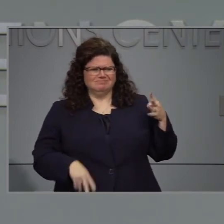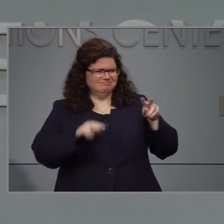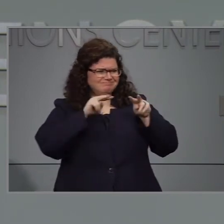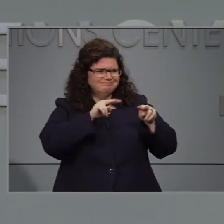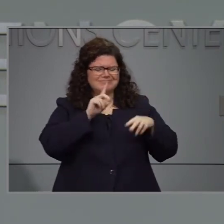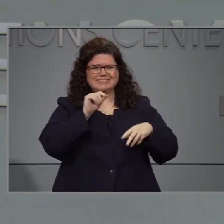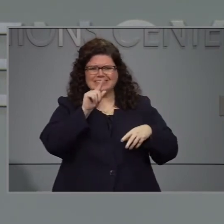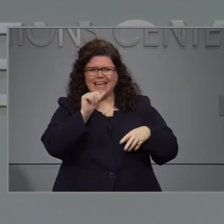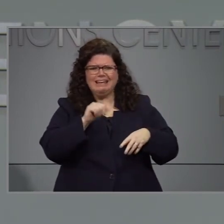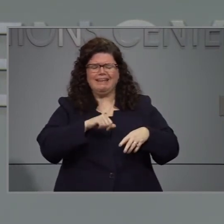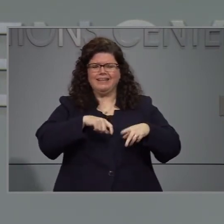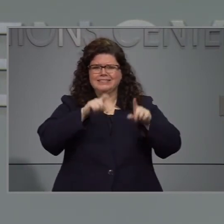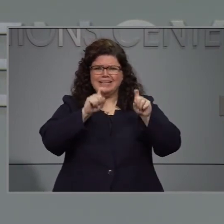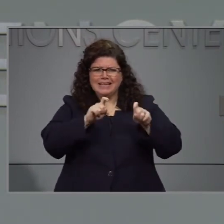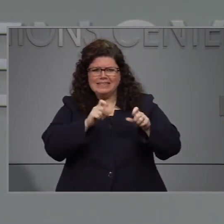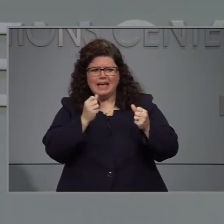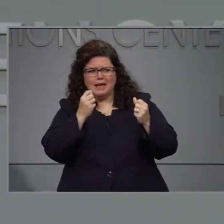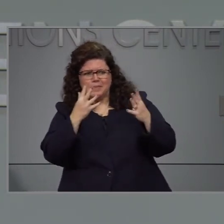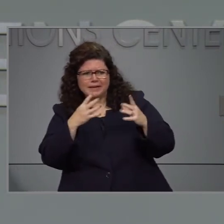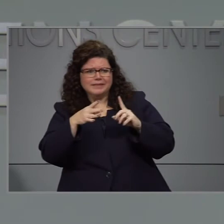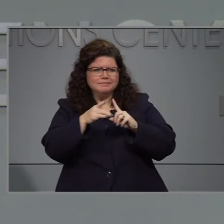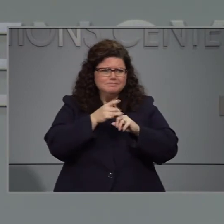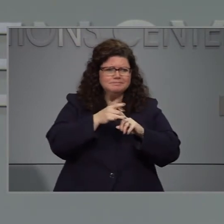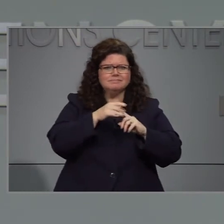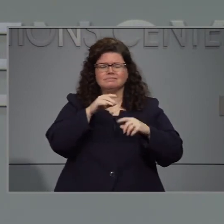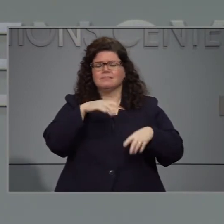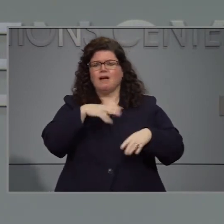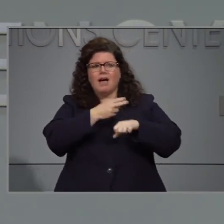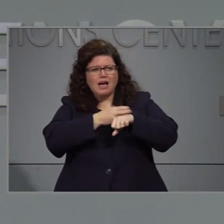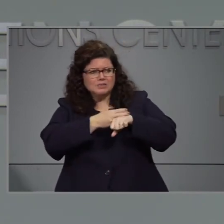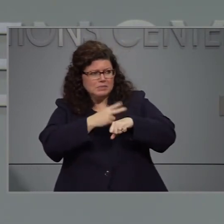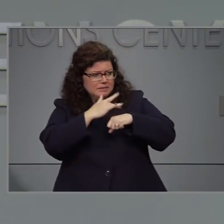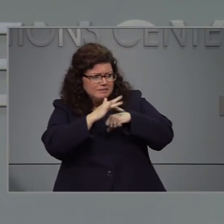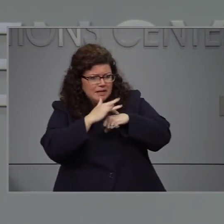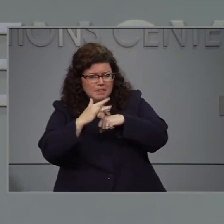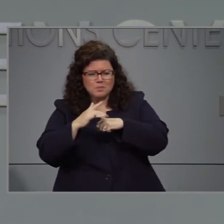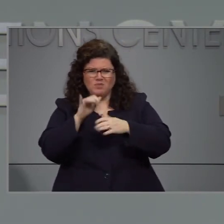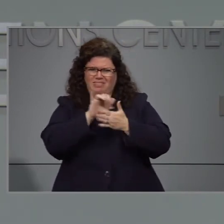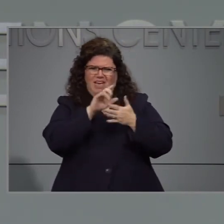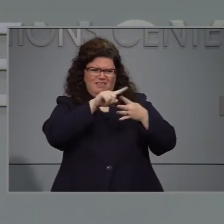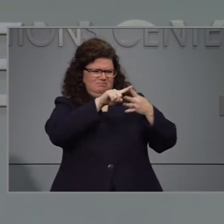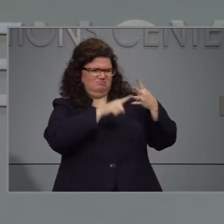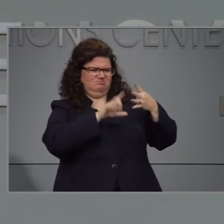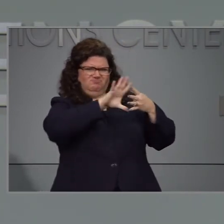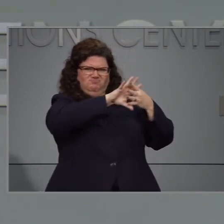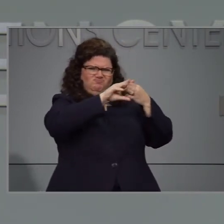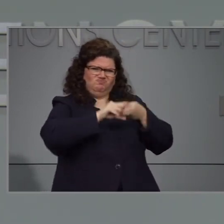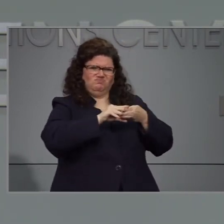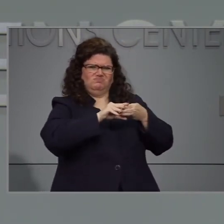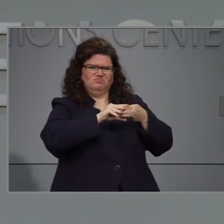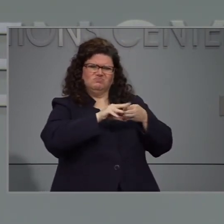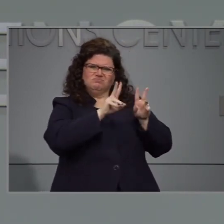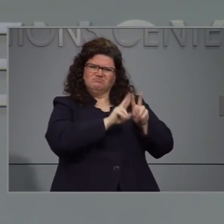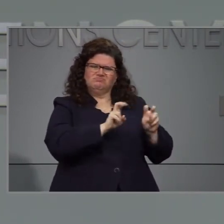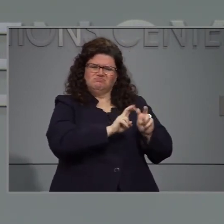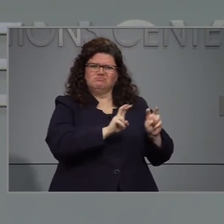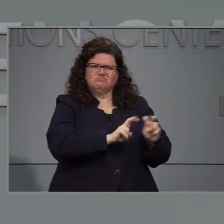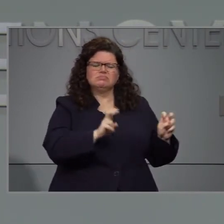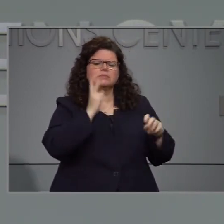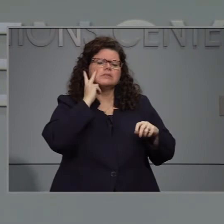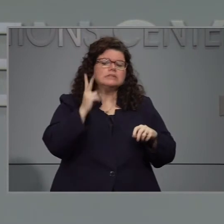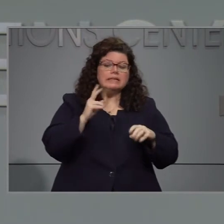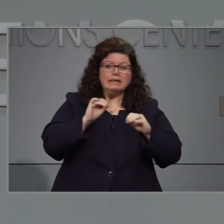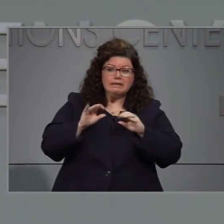estado analizando, datos de vigilancia, datos de pruebas y hospitalizaciones para entender cuál es la cantidad